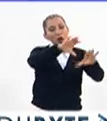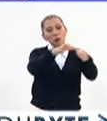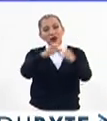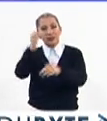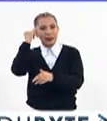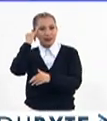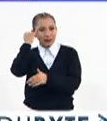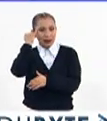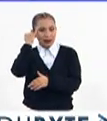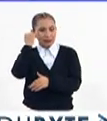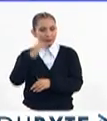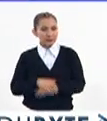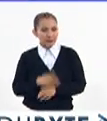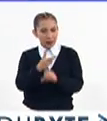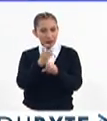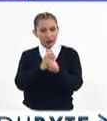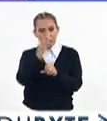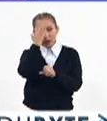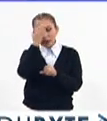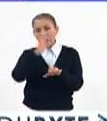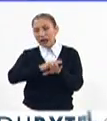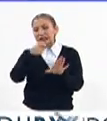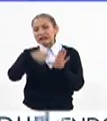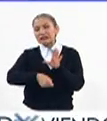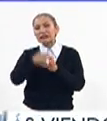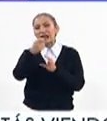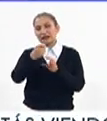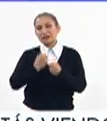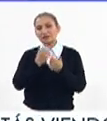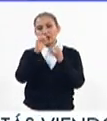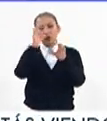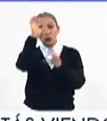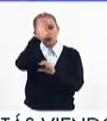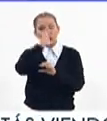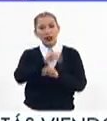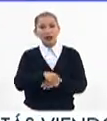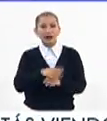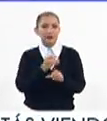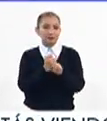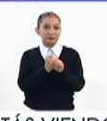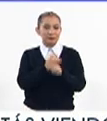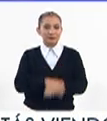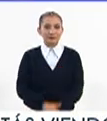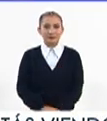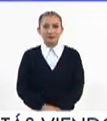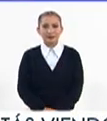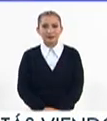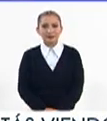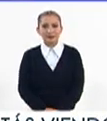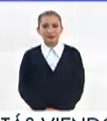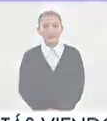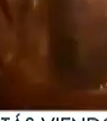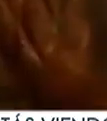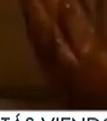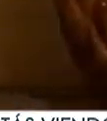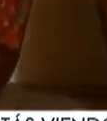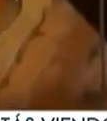comunidades indígenas. Lo invito a que conozcamos más sobre estas expresiones culturales en nuestro siguiente trabajo especial.